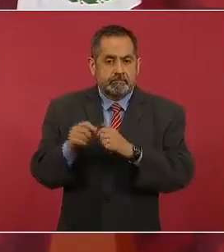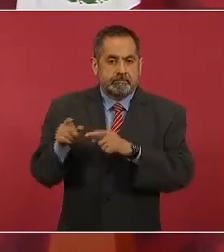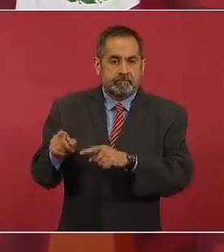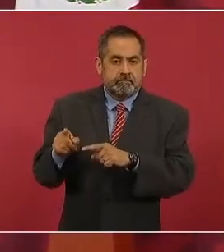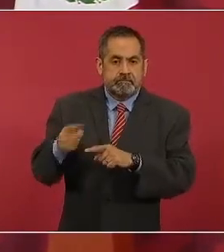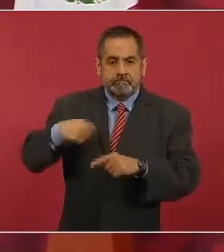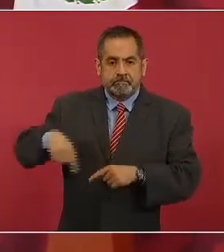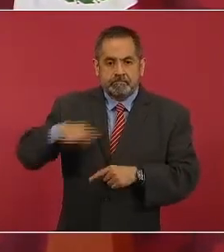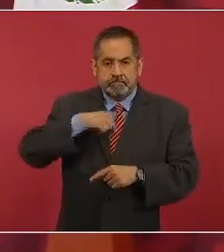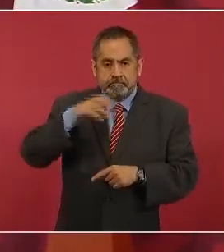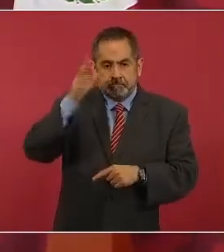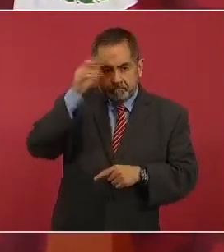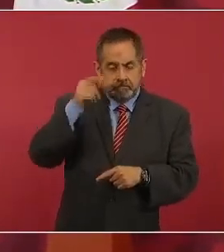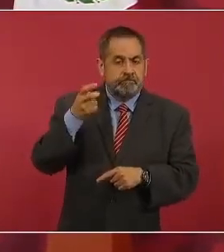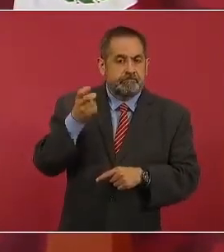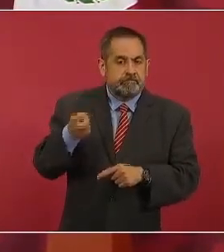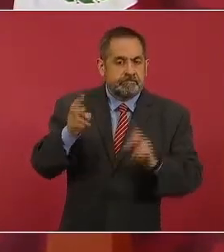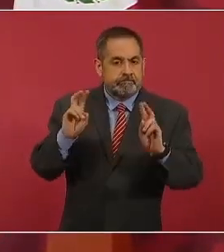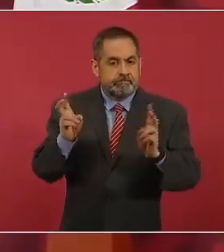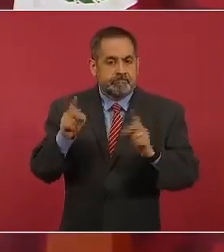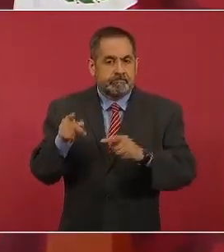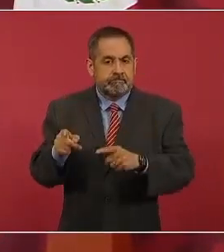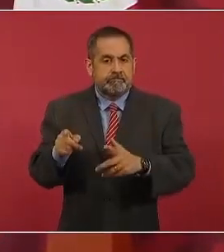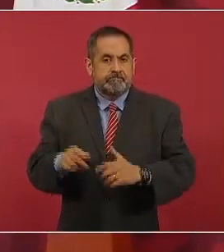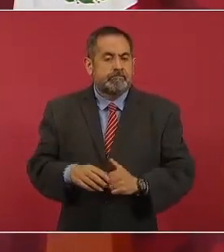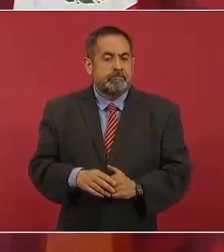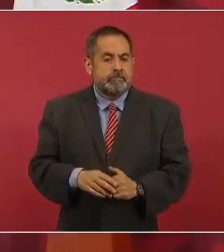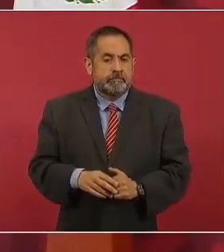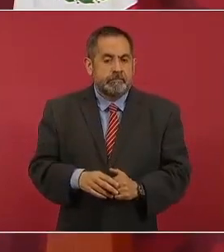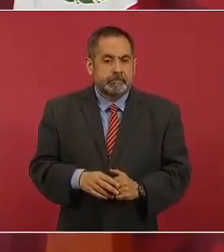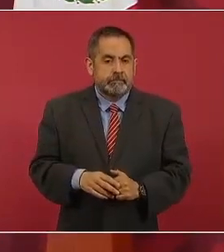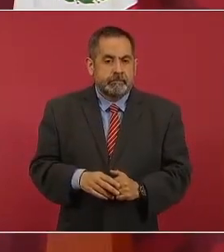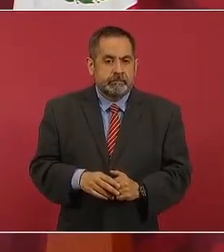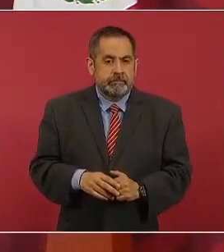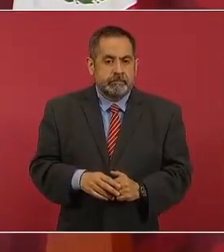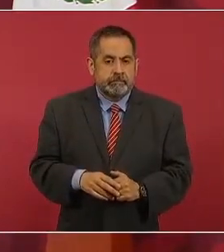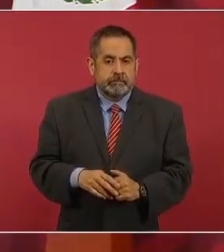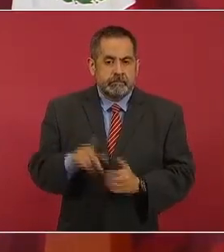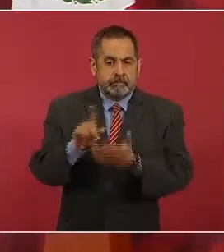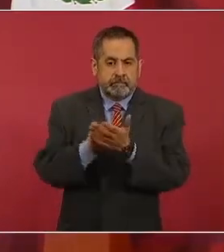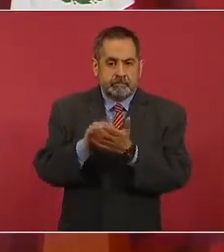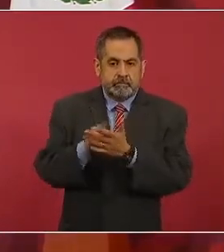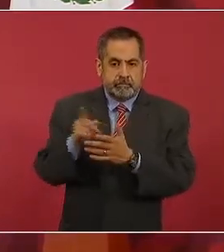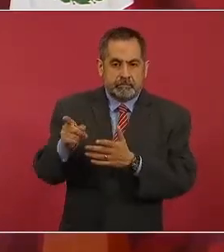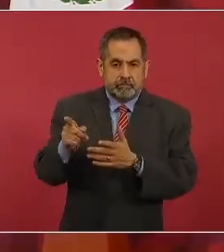con nosotros en estos temas. Mire, el tuit es...